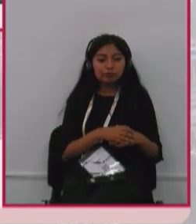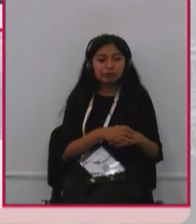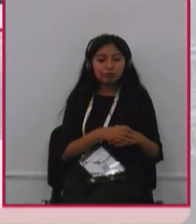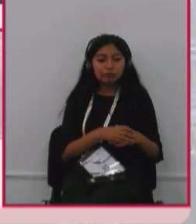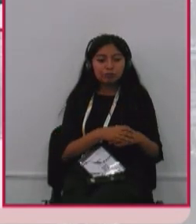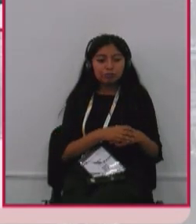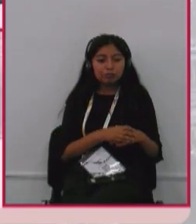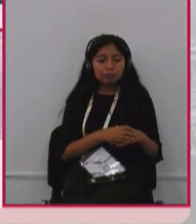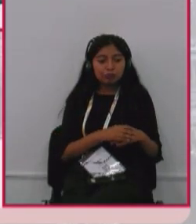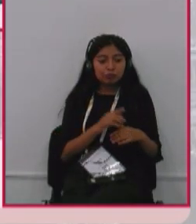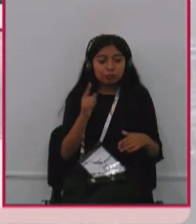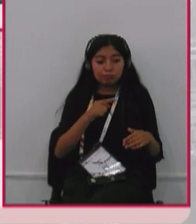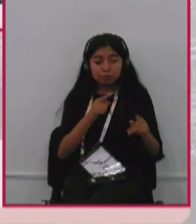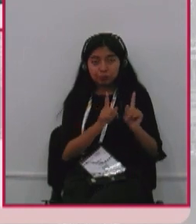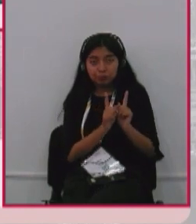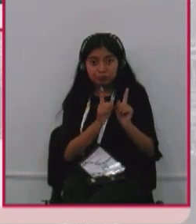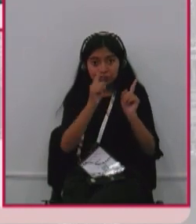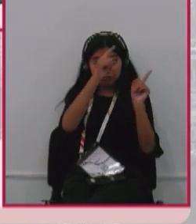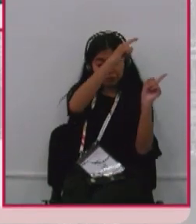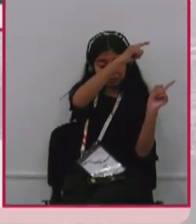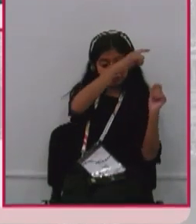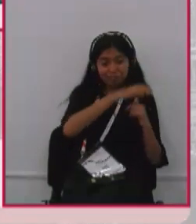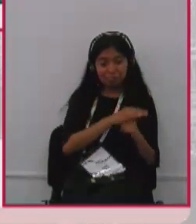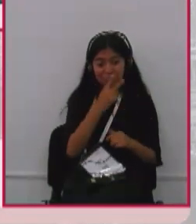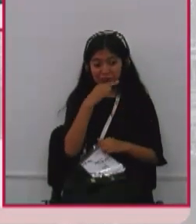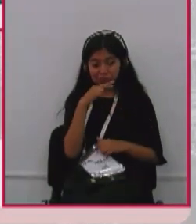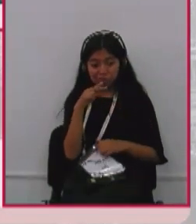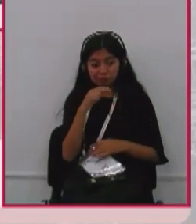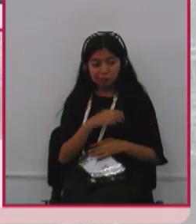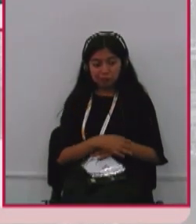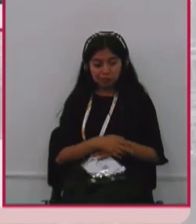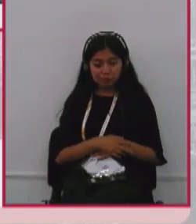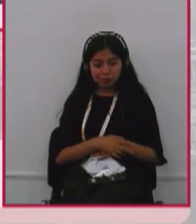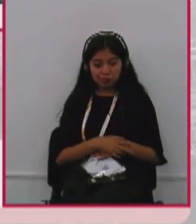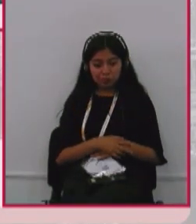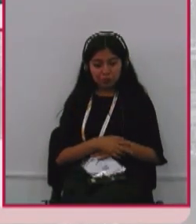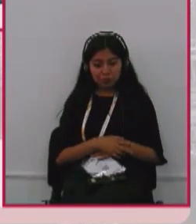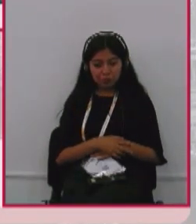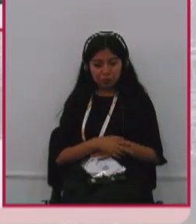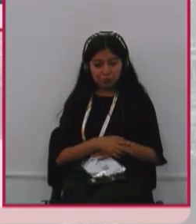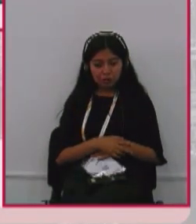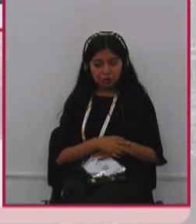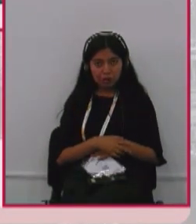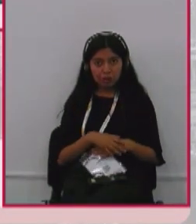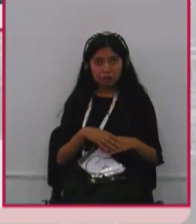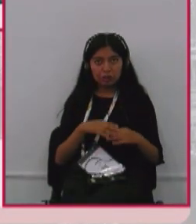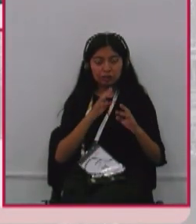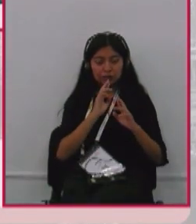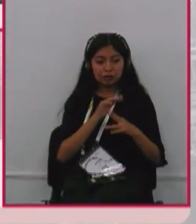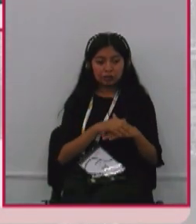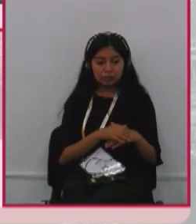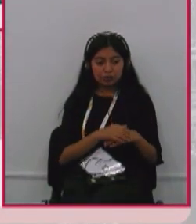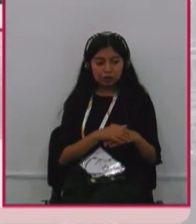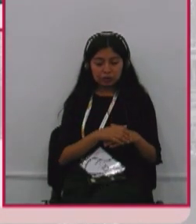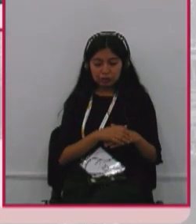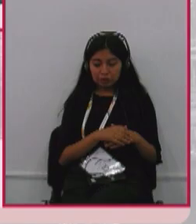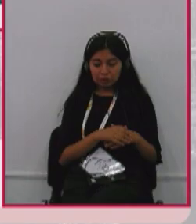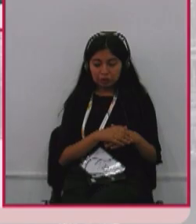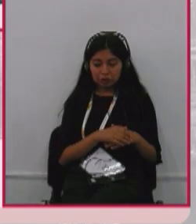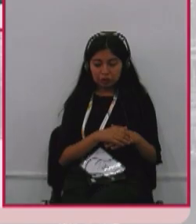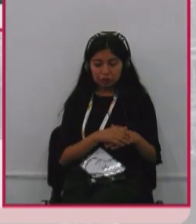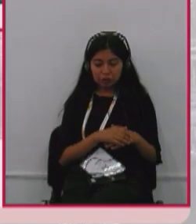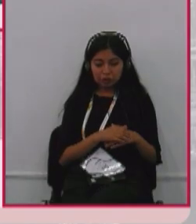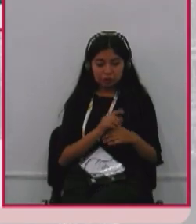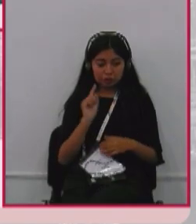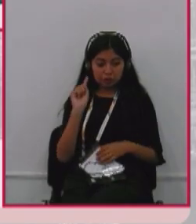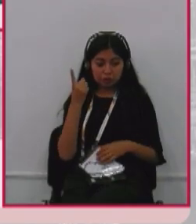Aquí está el mismo gráfico que yo le mostré anteriormente, pero estamos incorporando ya los resultados de la celda industrial, ya funcionando. Esta es